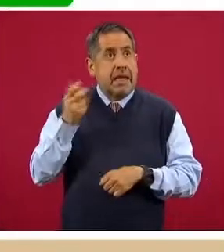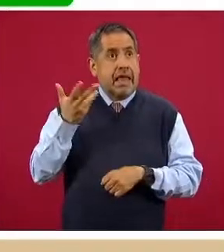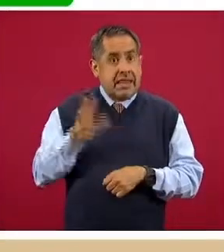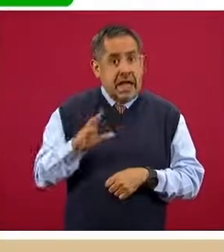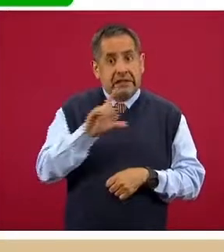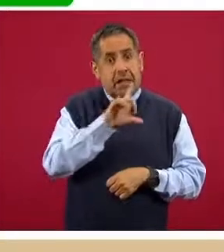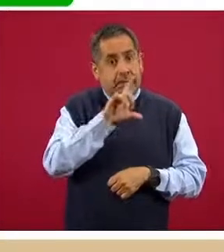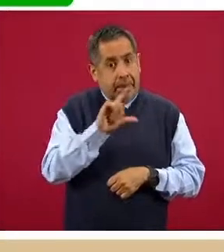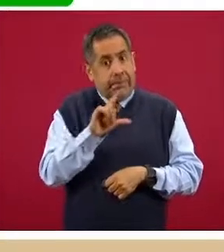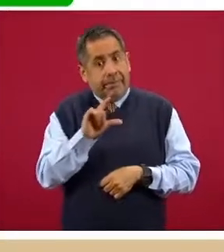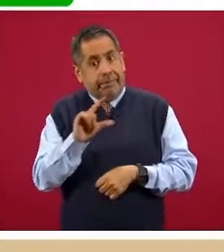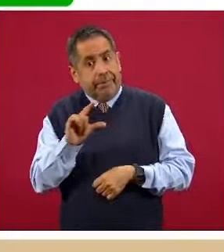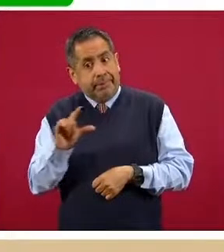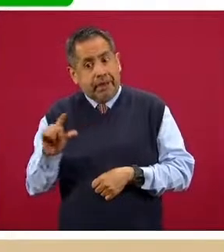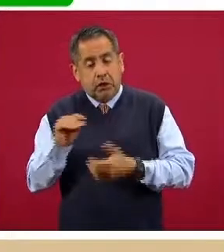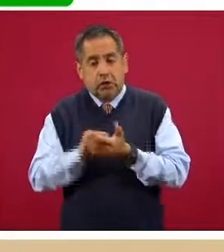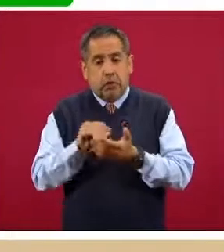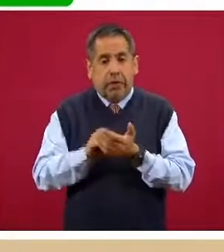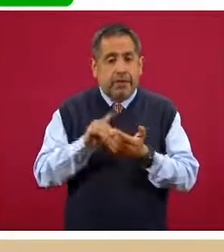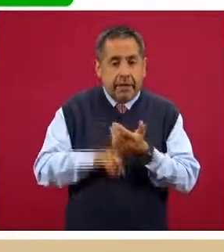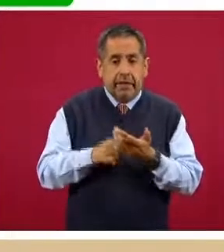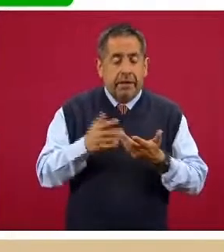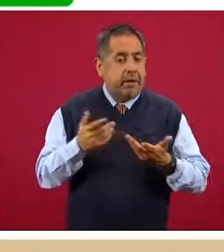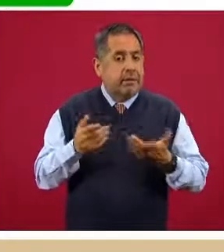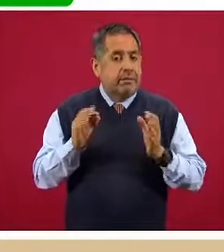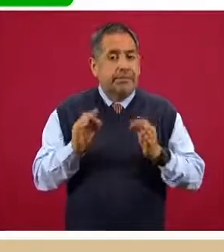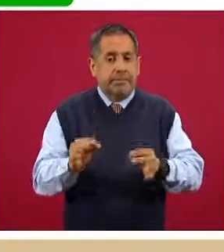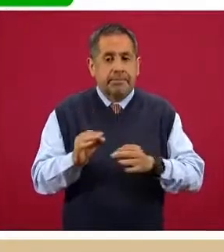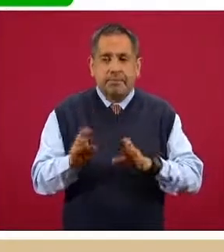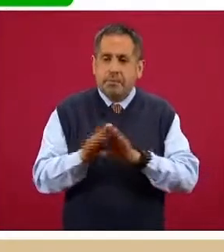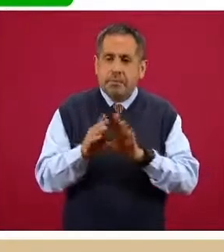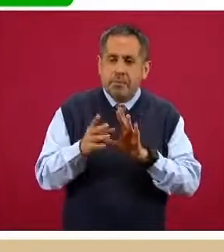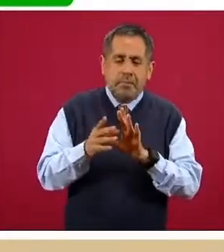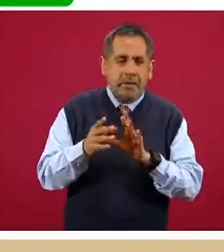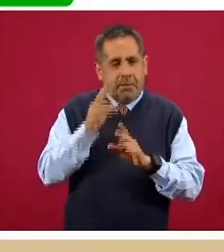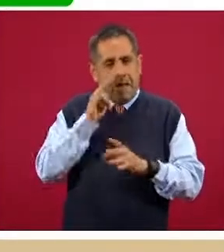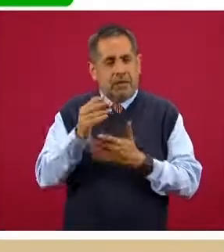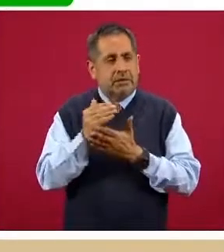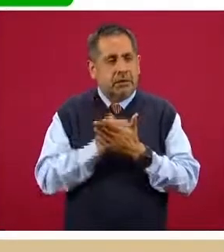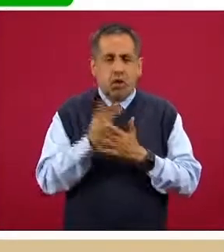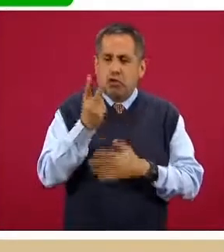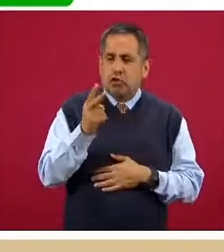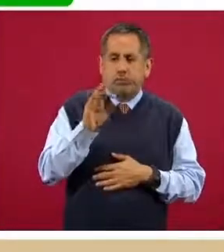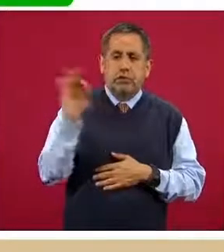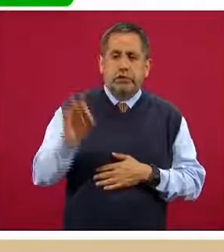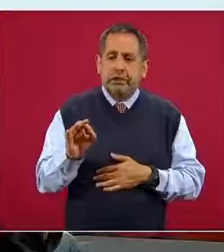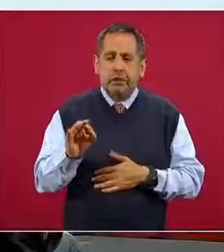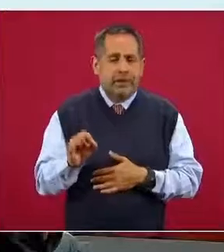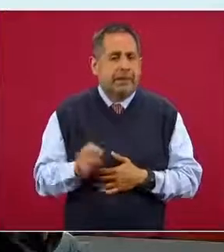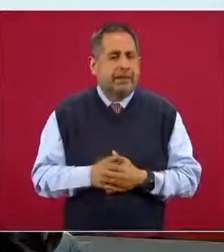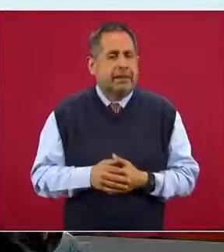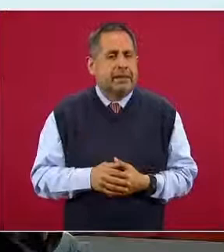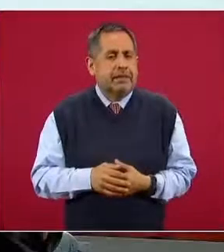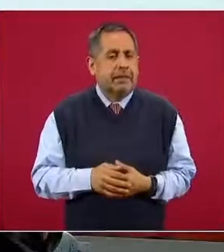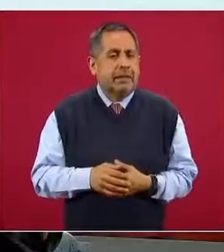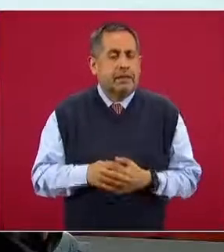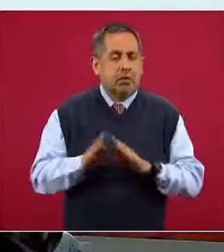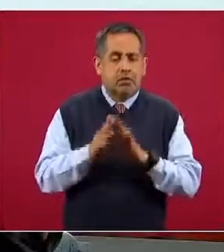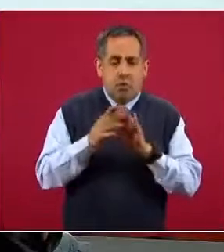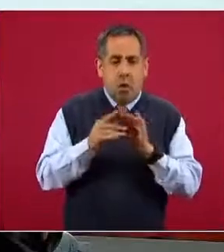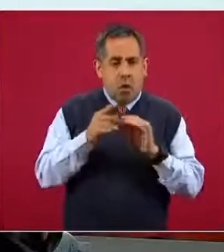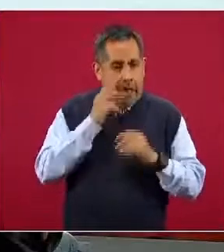estamos transitando para efectos de la gráfica, tiene una reducción todavía de menos 2%. Hemos visto cómo esta reducción ha